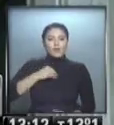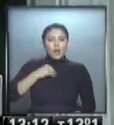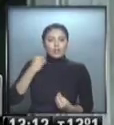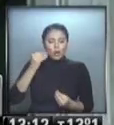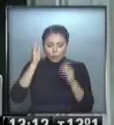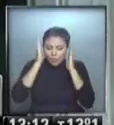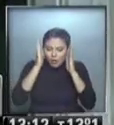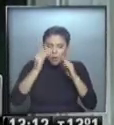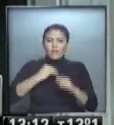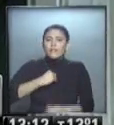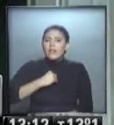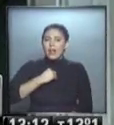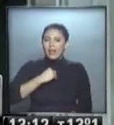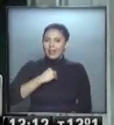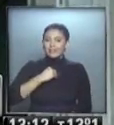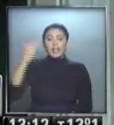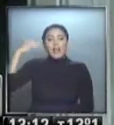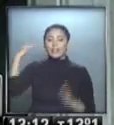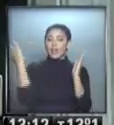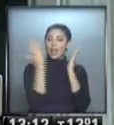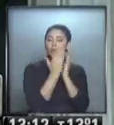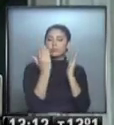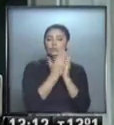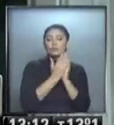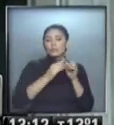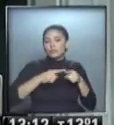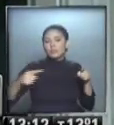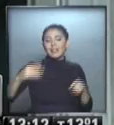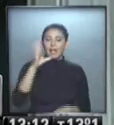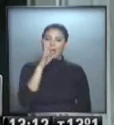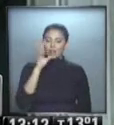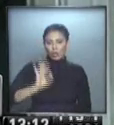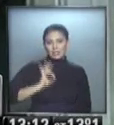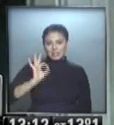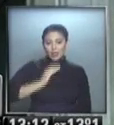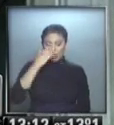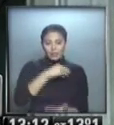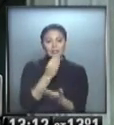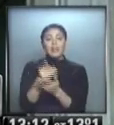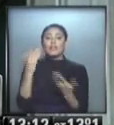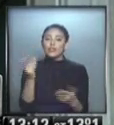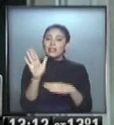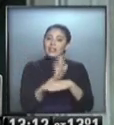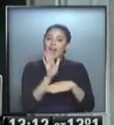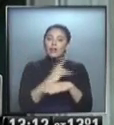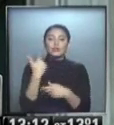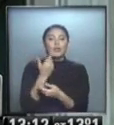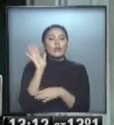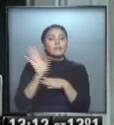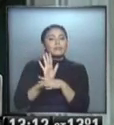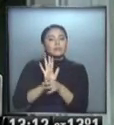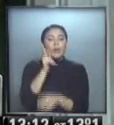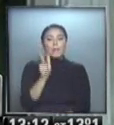compaginó su fe y la razón después de haber estudiado como jesuita durante 14 años después de ser ordenado rodrigo de la zona entonces en la piel del papá